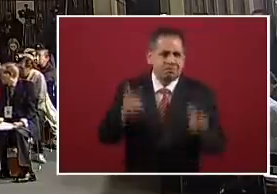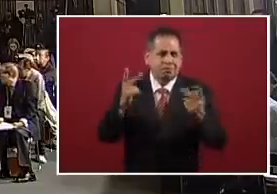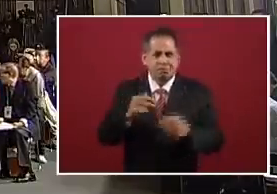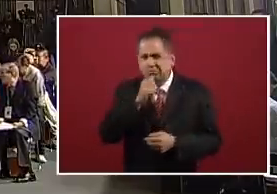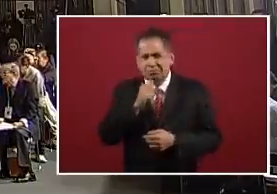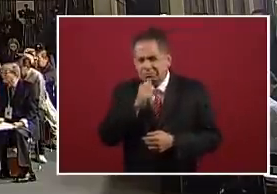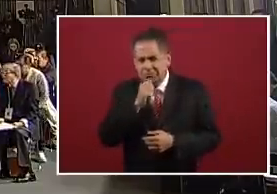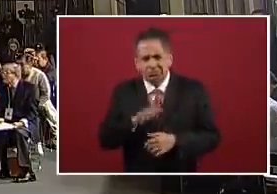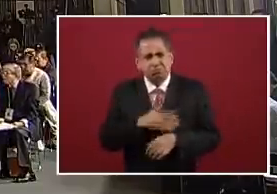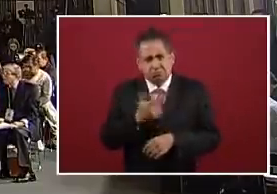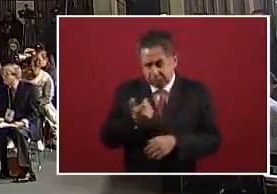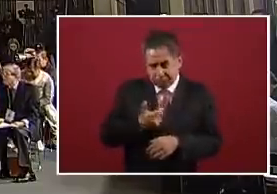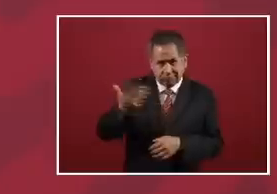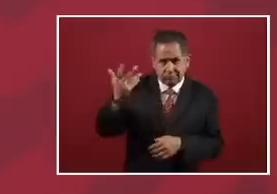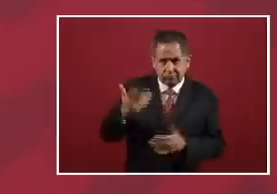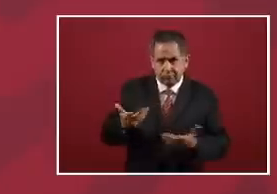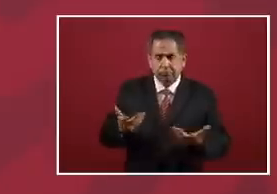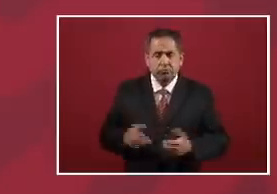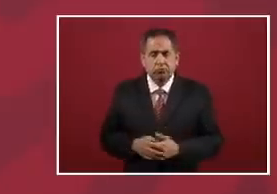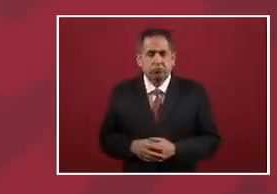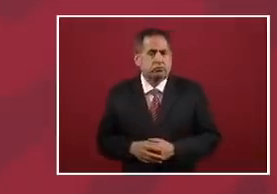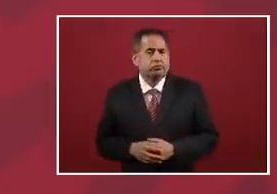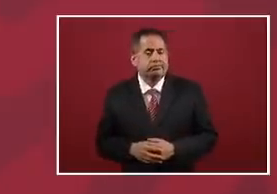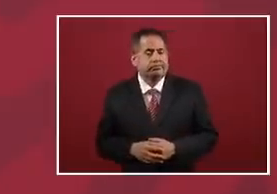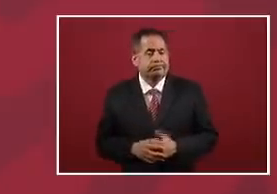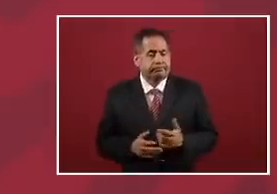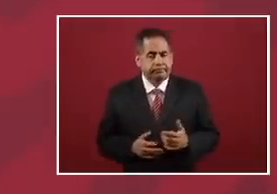costo? Es un proceso.